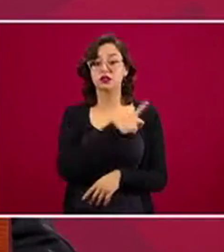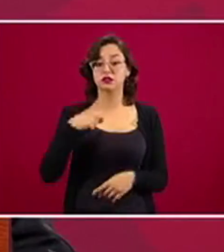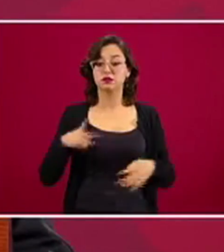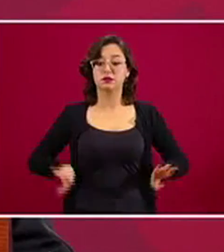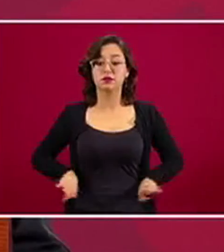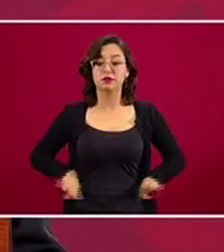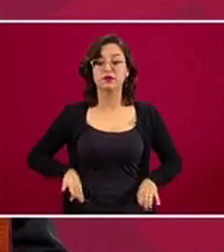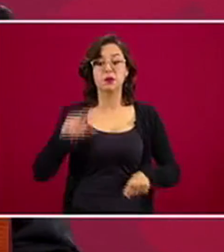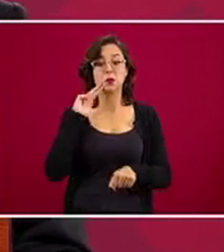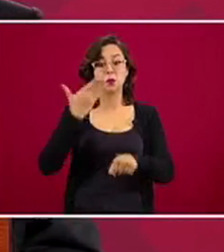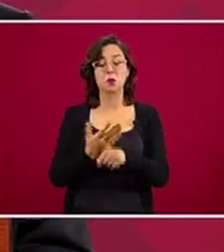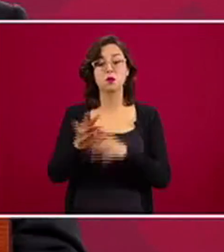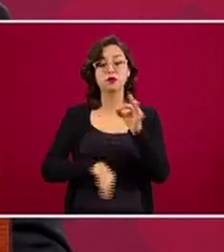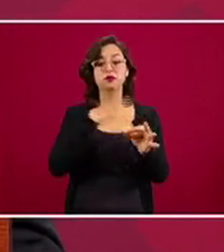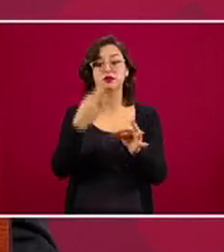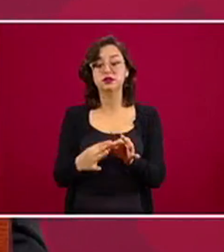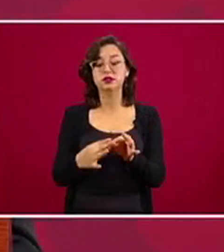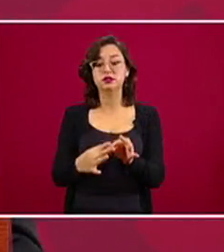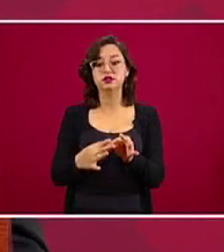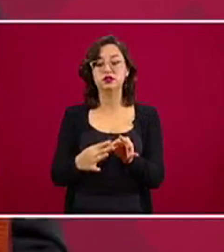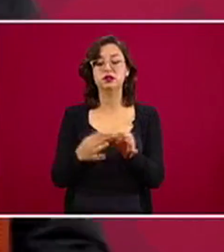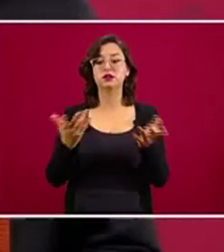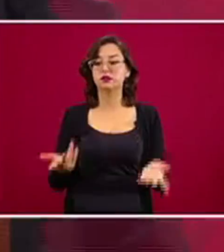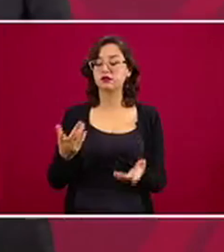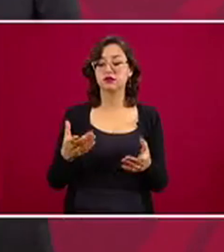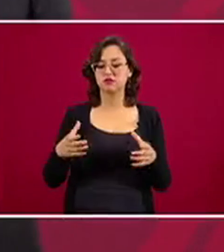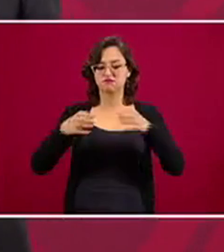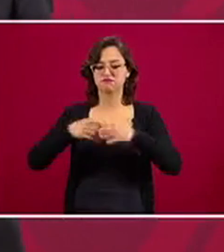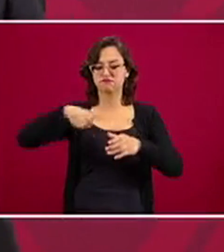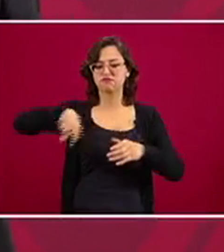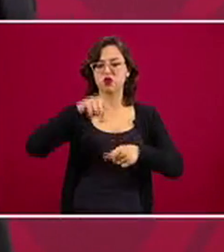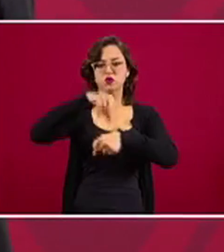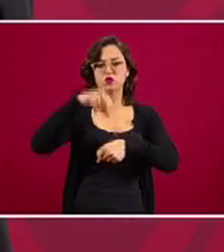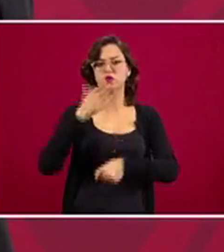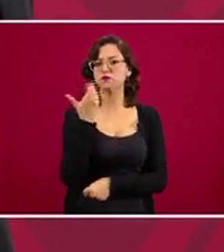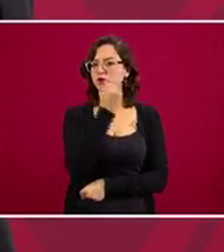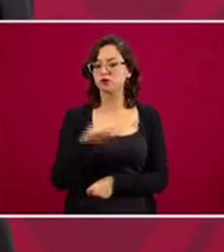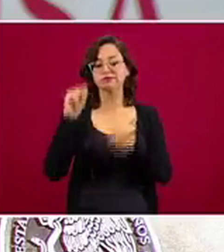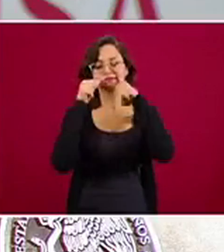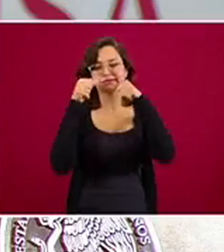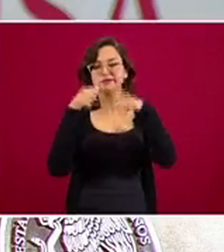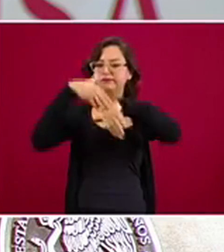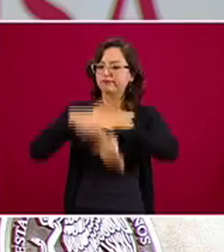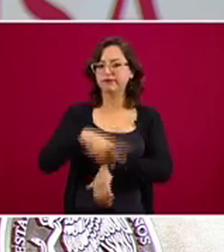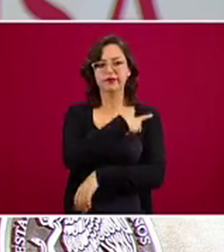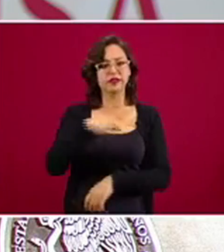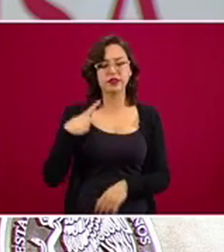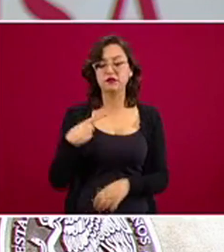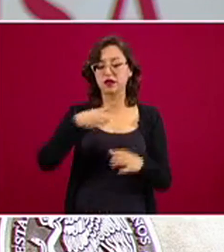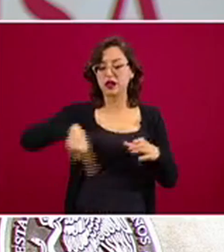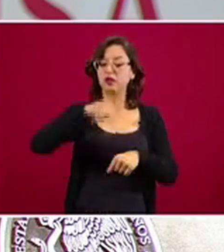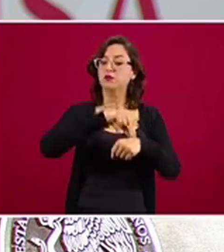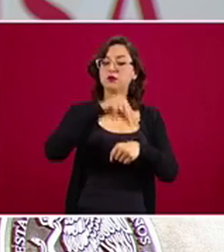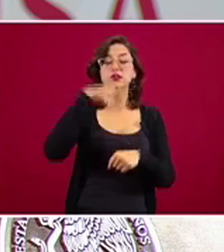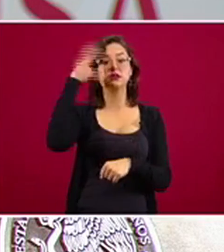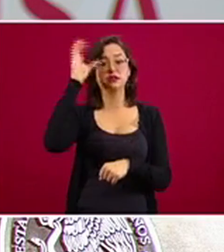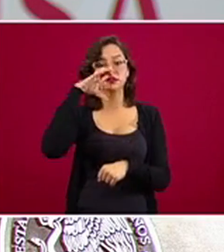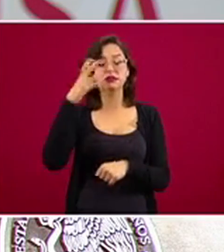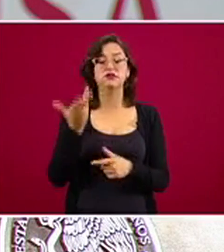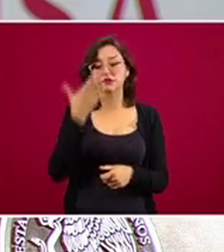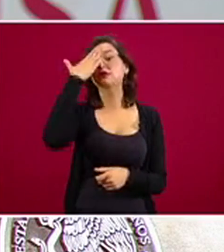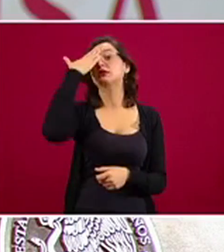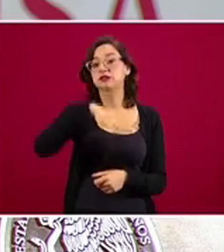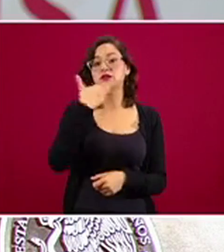responsable y que se le siga haciendo caso a los especialistas, a los médicos, a los científicos.